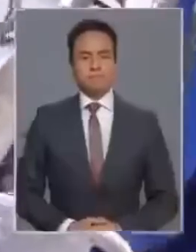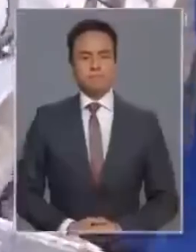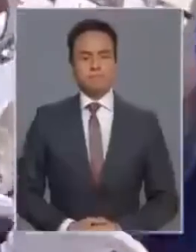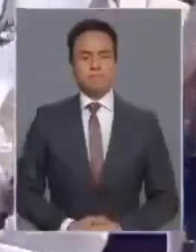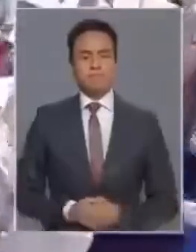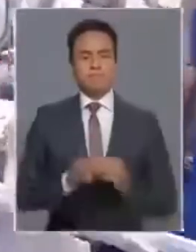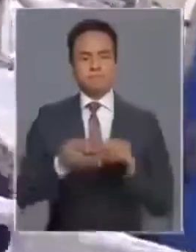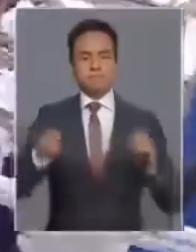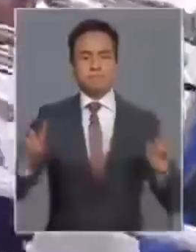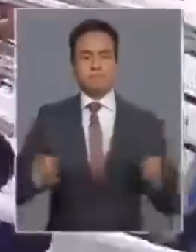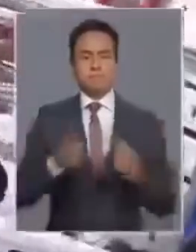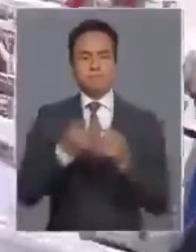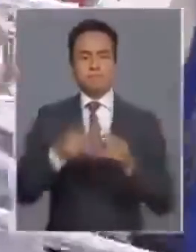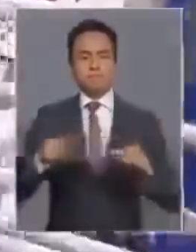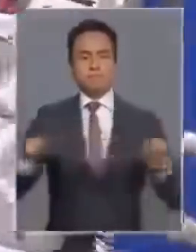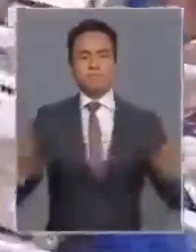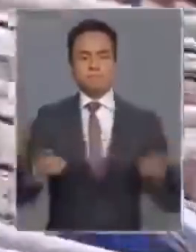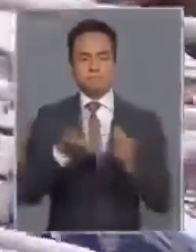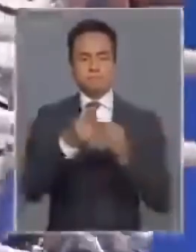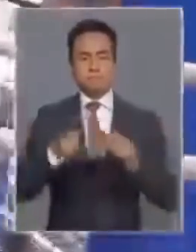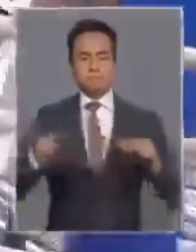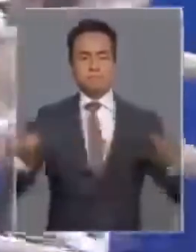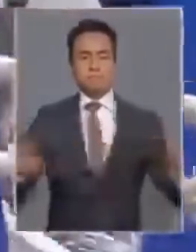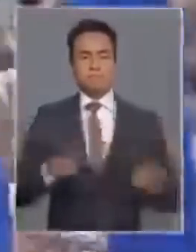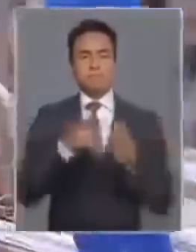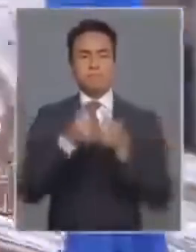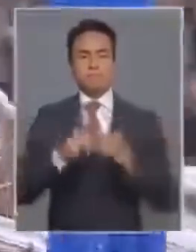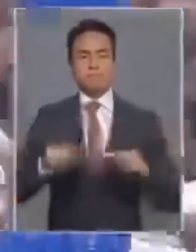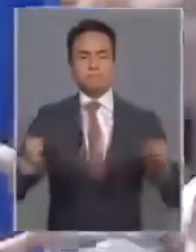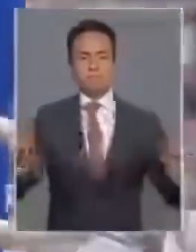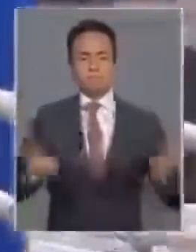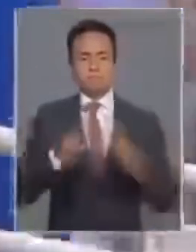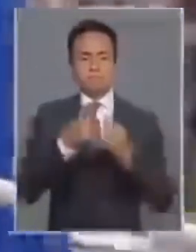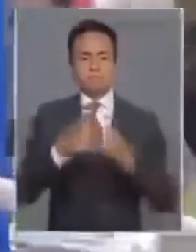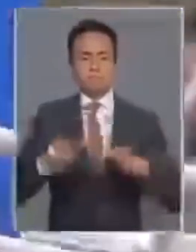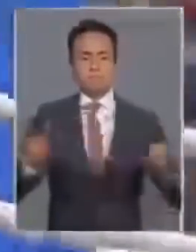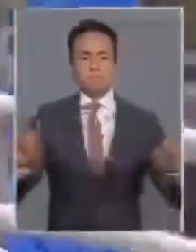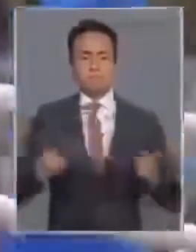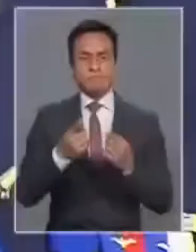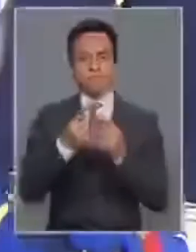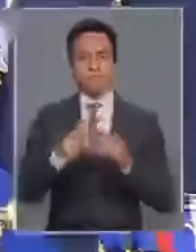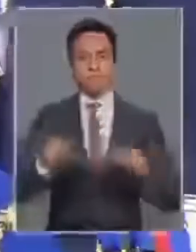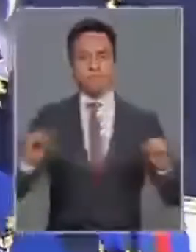Qué bien, señores. Se especializan en muchas cosas, ¿no?